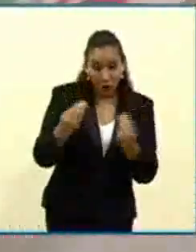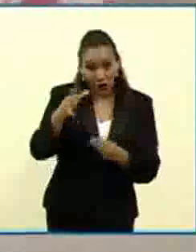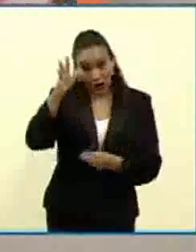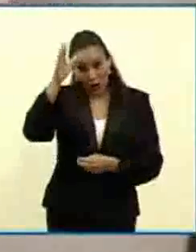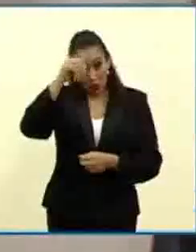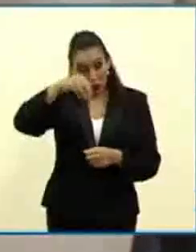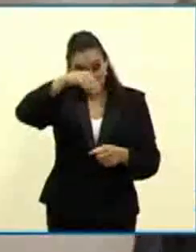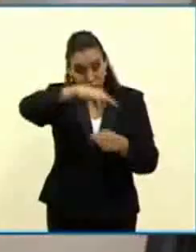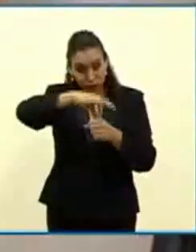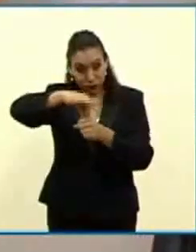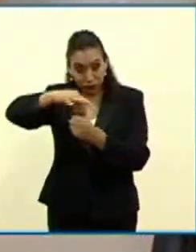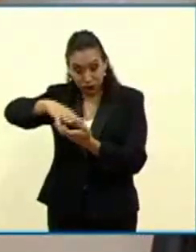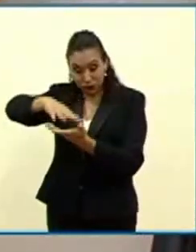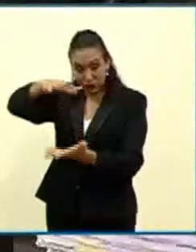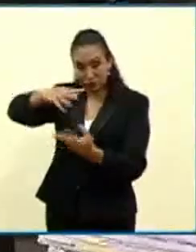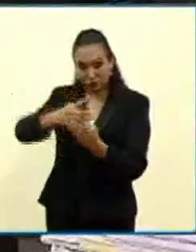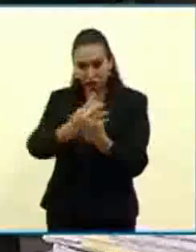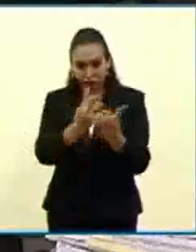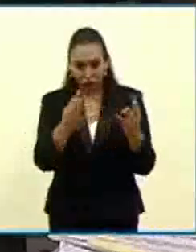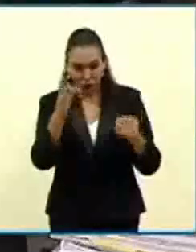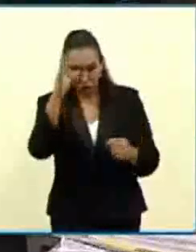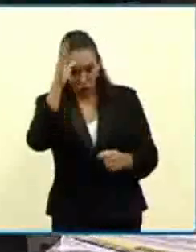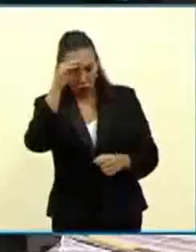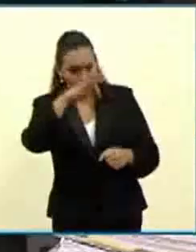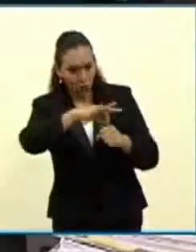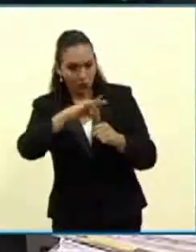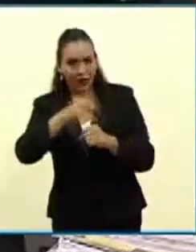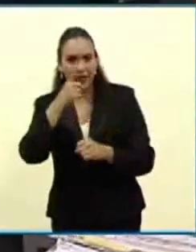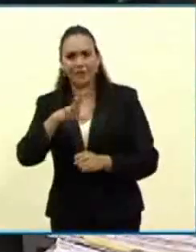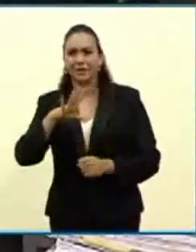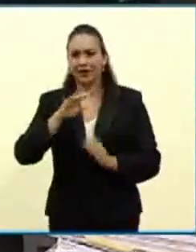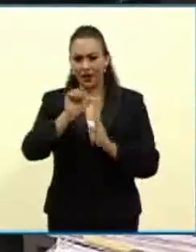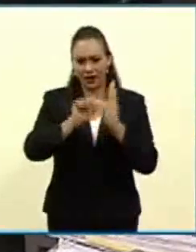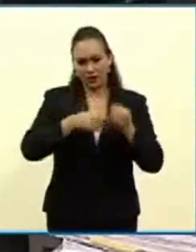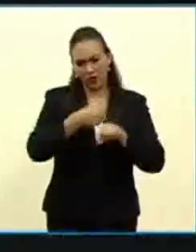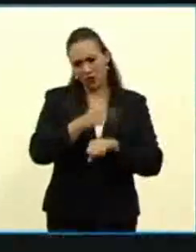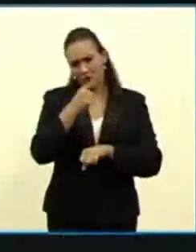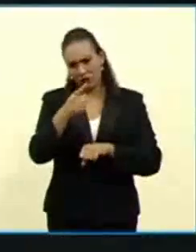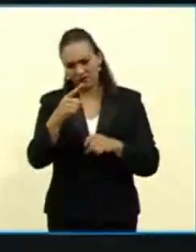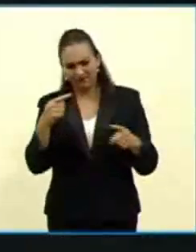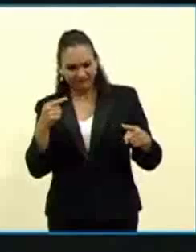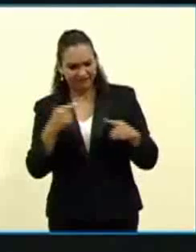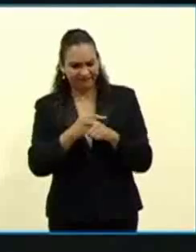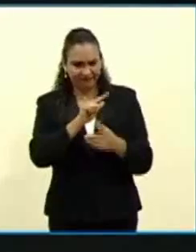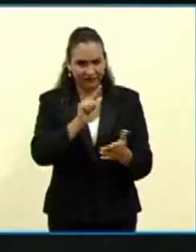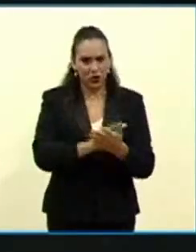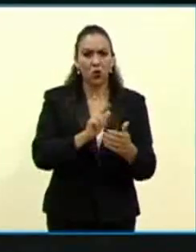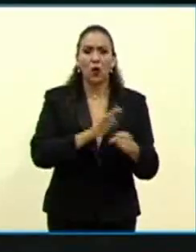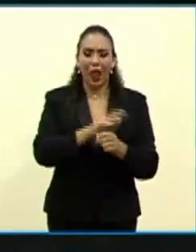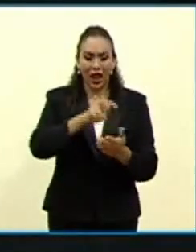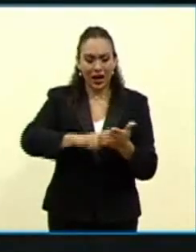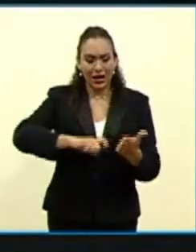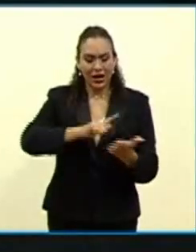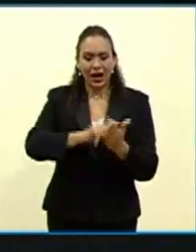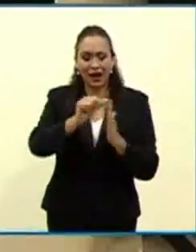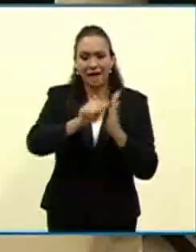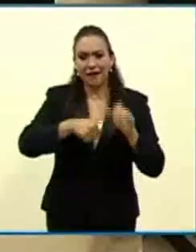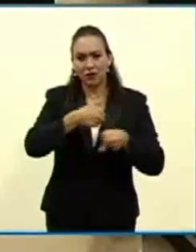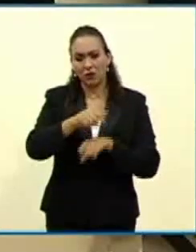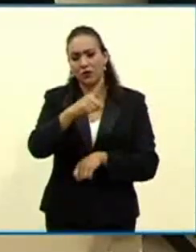es inconvencional y contrario a lo previsto en el artículo 1 constitucional la reciente reforma al